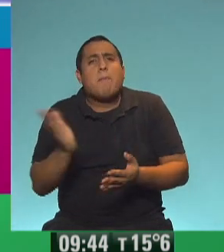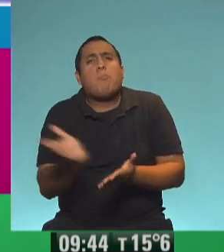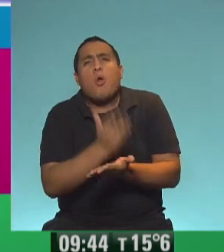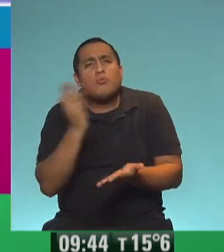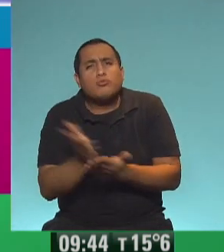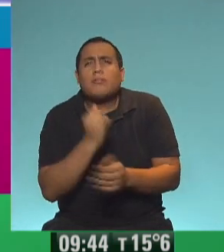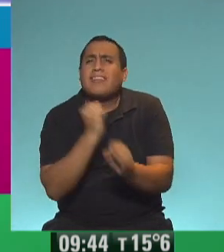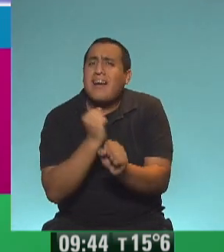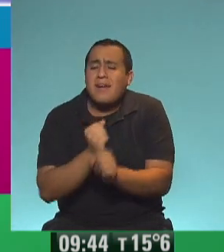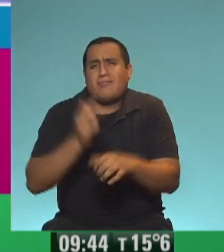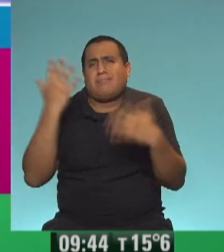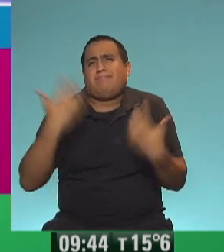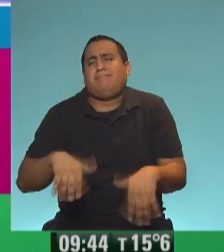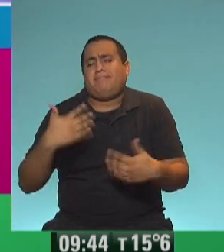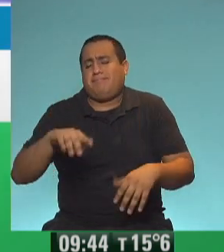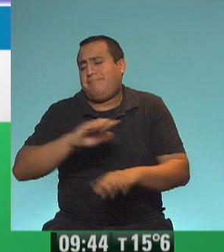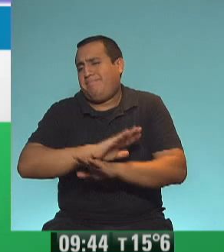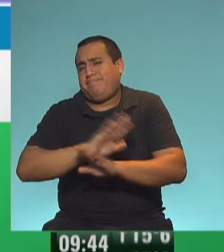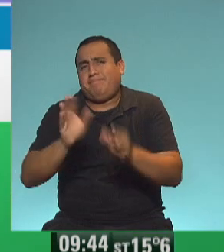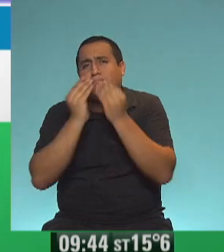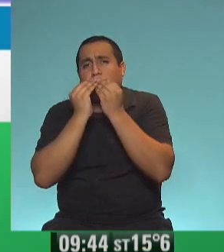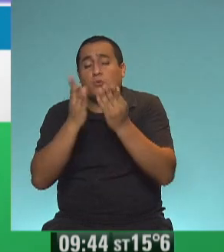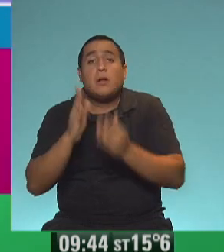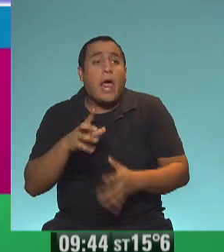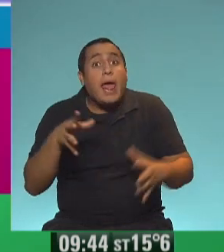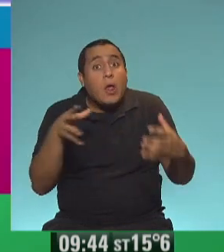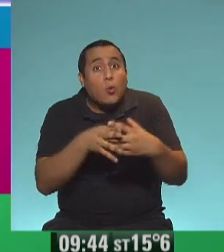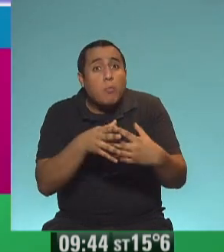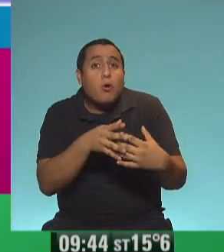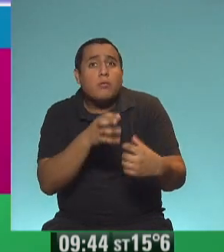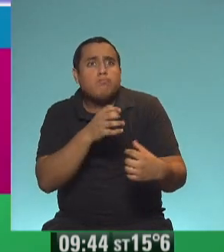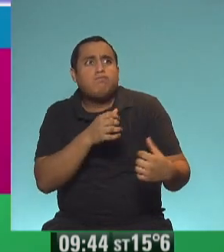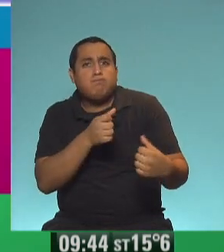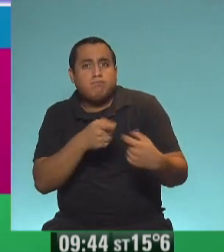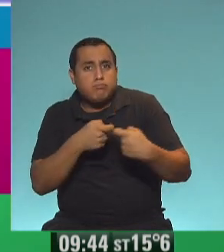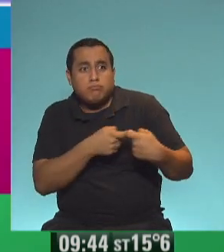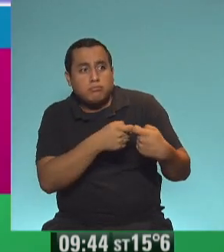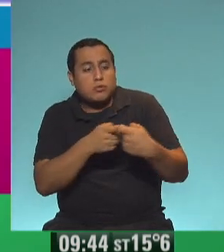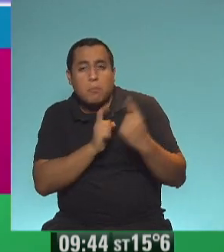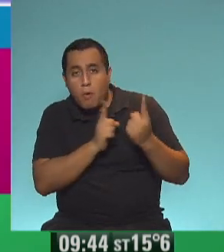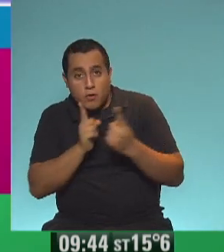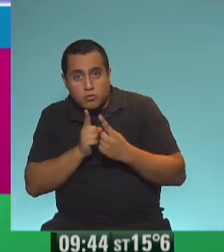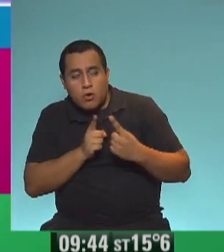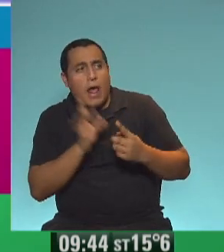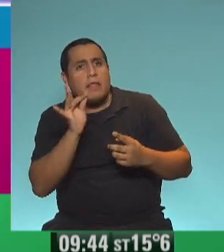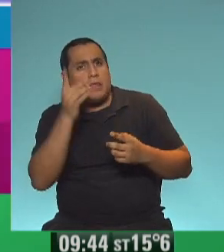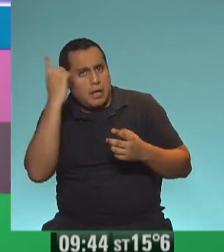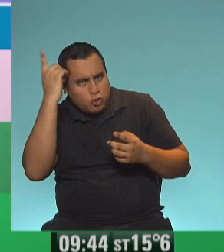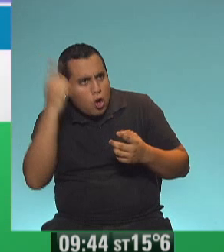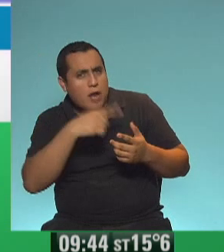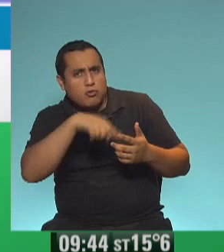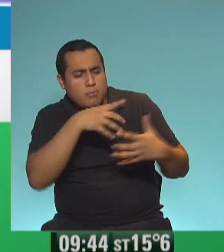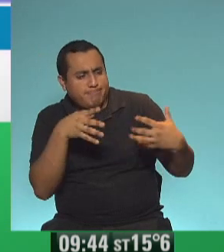trabajo maravillosa. Hicimos un gran equipo interdisciplinario entre todas las maestras, directivos.